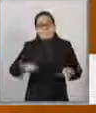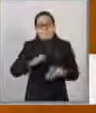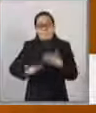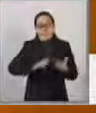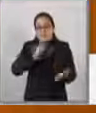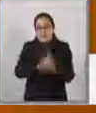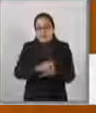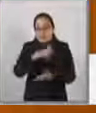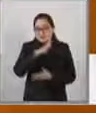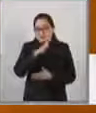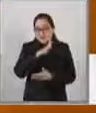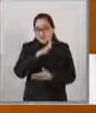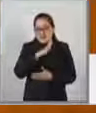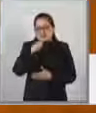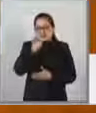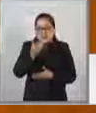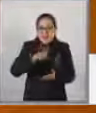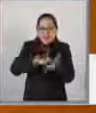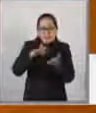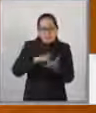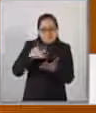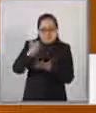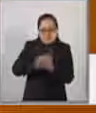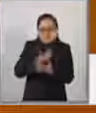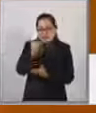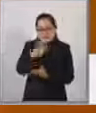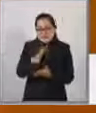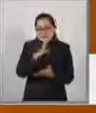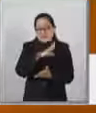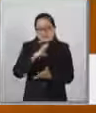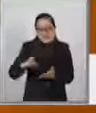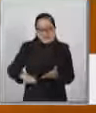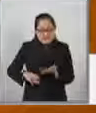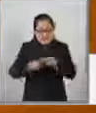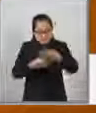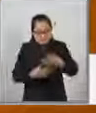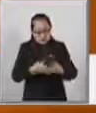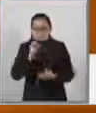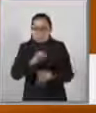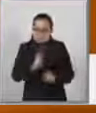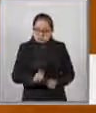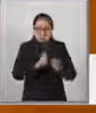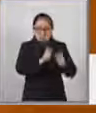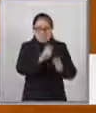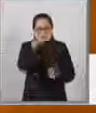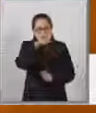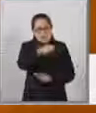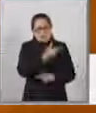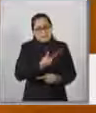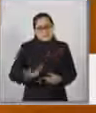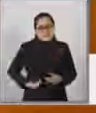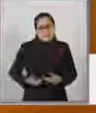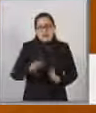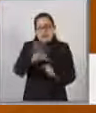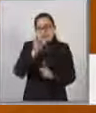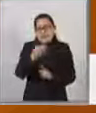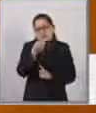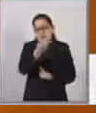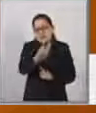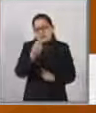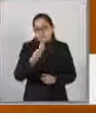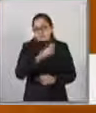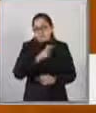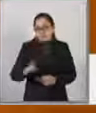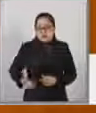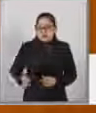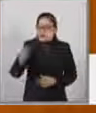vigente, vamos a acompañar esta selección de 10 nombres que se envían al Ejecutivo. Esto no